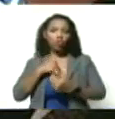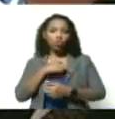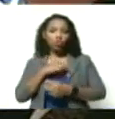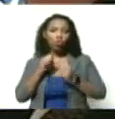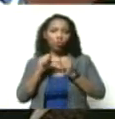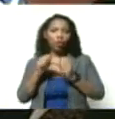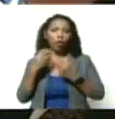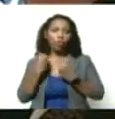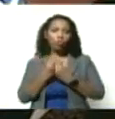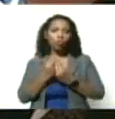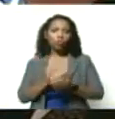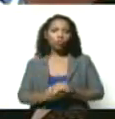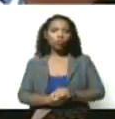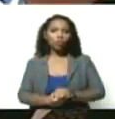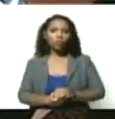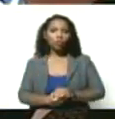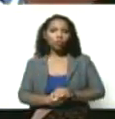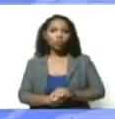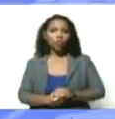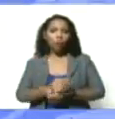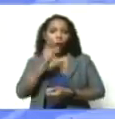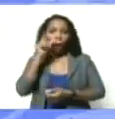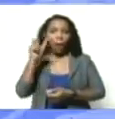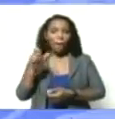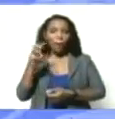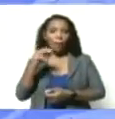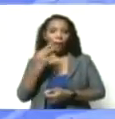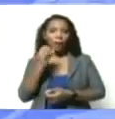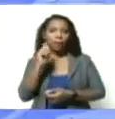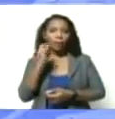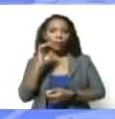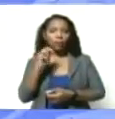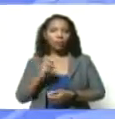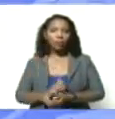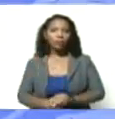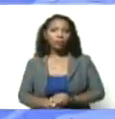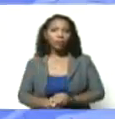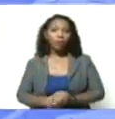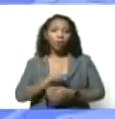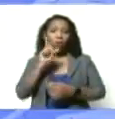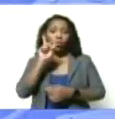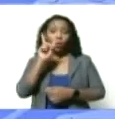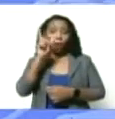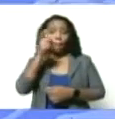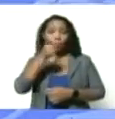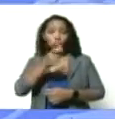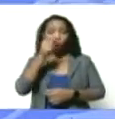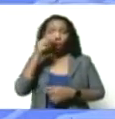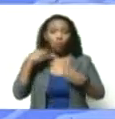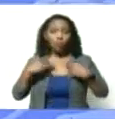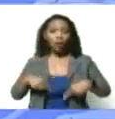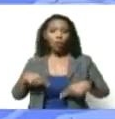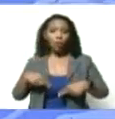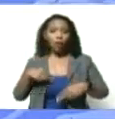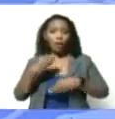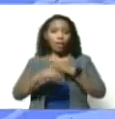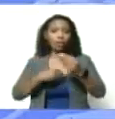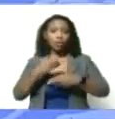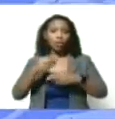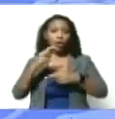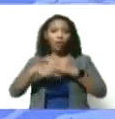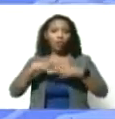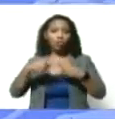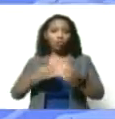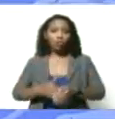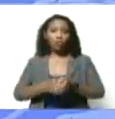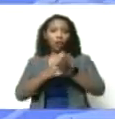con nosotros. Jesús Martínez, profe Jesús Martínez, un ser humano que alcanzó la condición de revolucionario, fue guiado